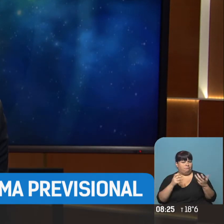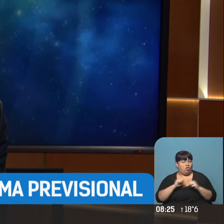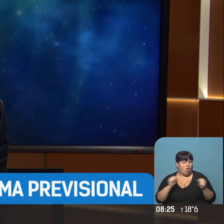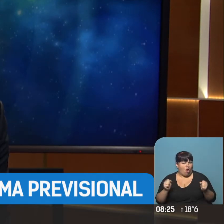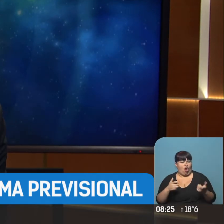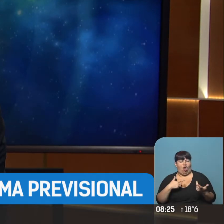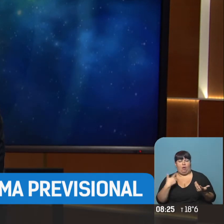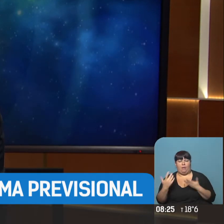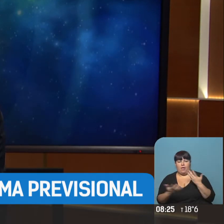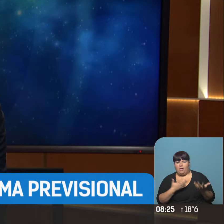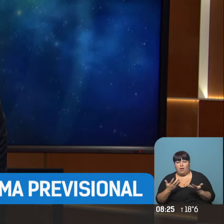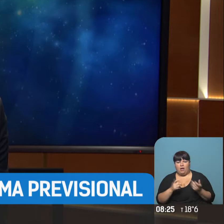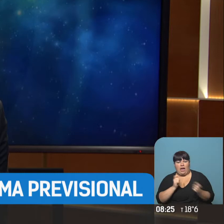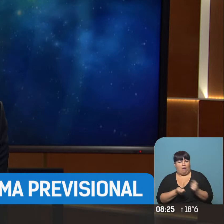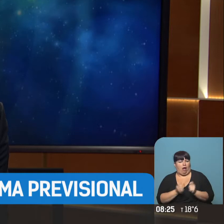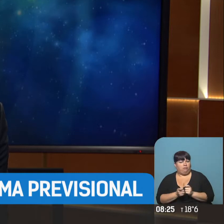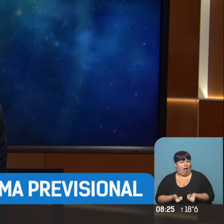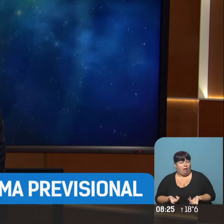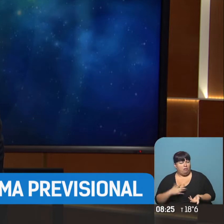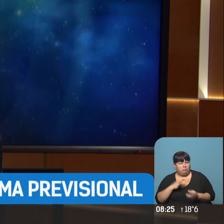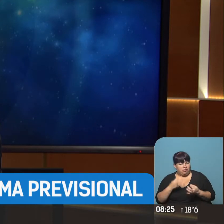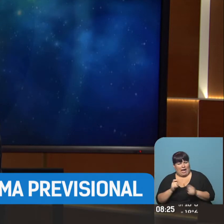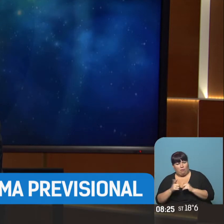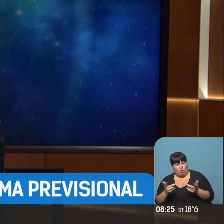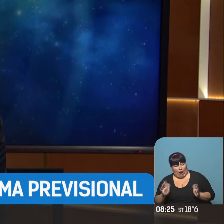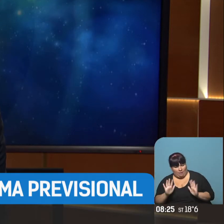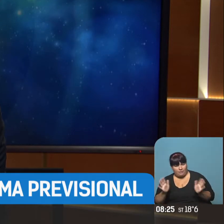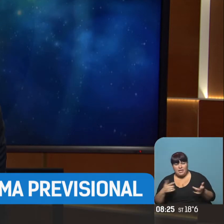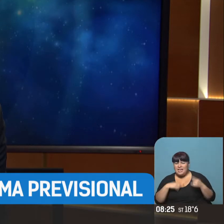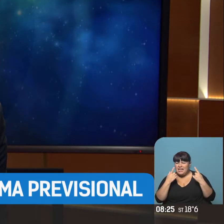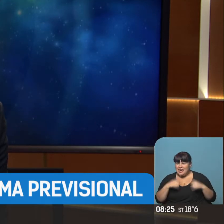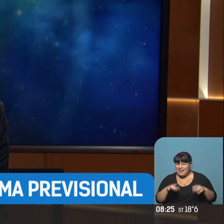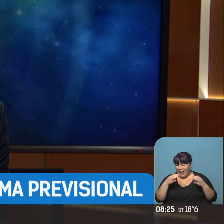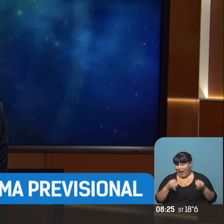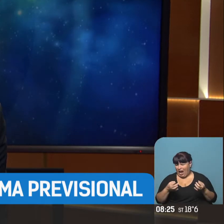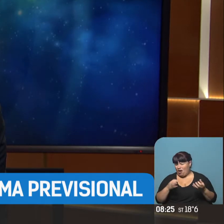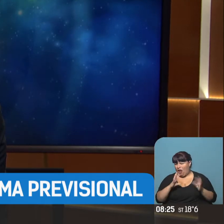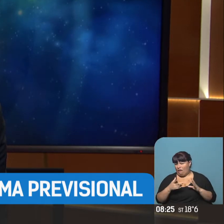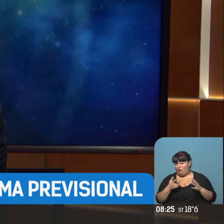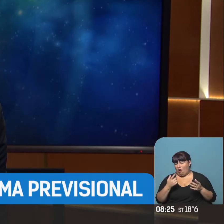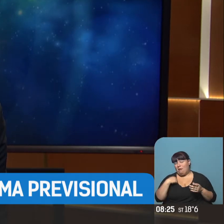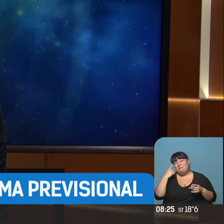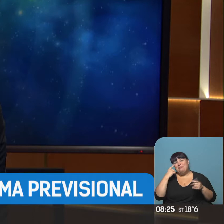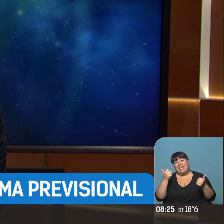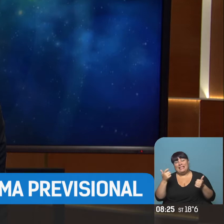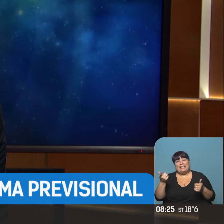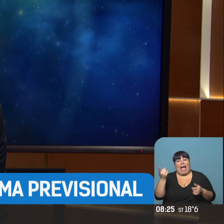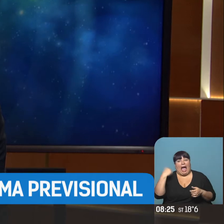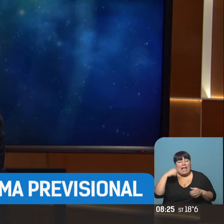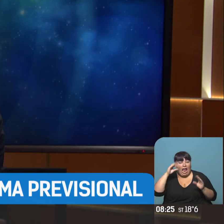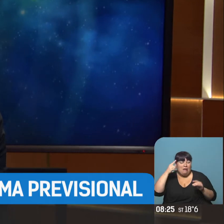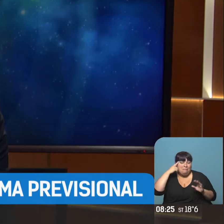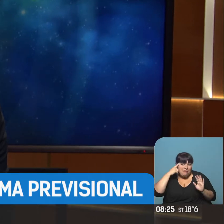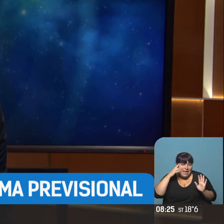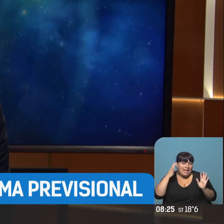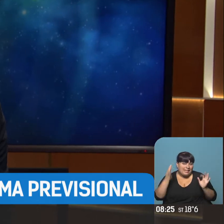mucho cambio sin que haya cambios. Lo sorprendente quizás era la pérdida de la esperanza de que anoche, bueno,